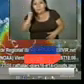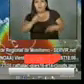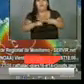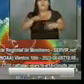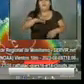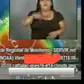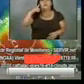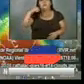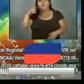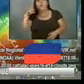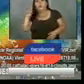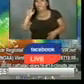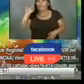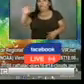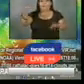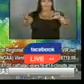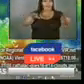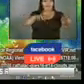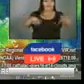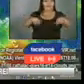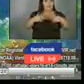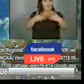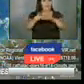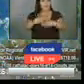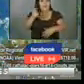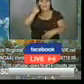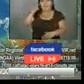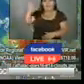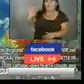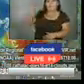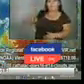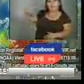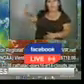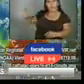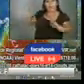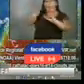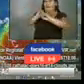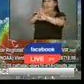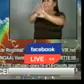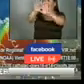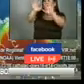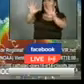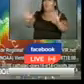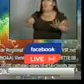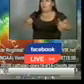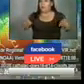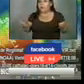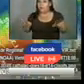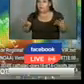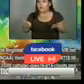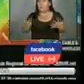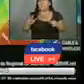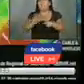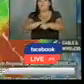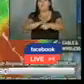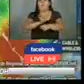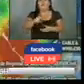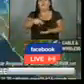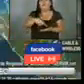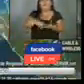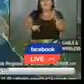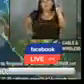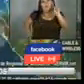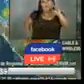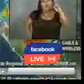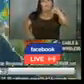en Santa Tecla y diferentes puntos del área metropolitana. Y ahí el mapa creo que es evidente, Roxana, lo que está sucediendo en buena parte del área metropolitana y la zona